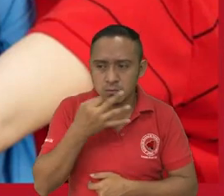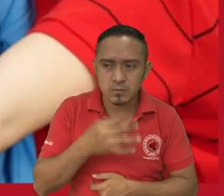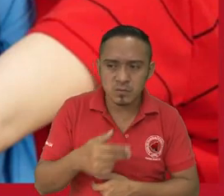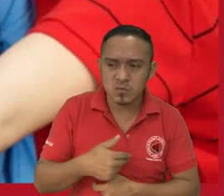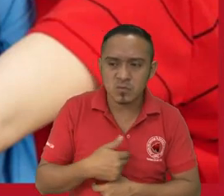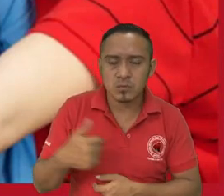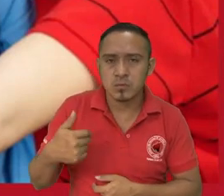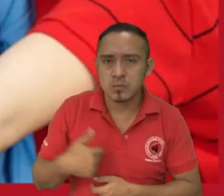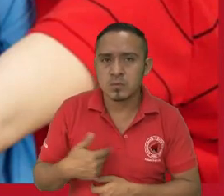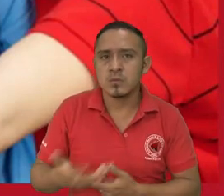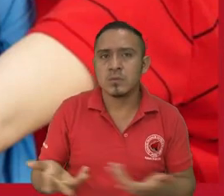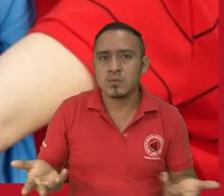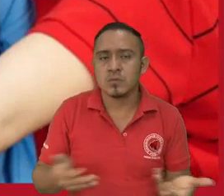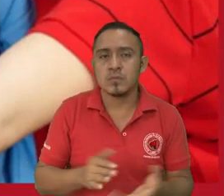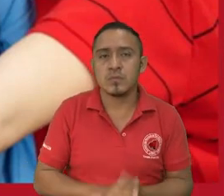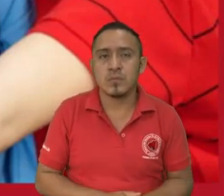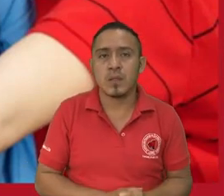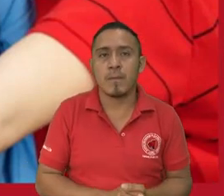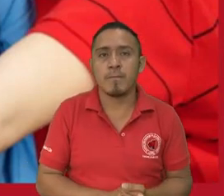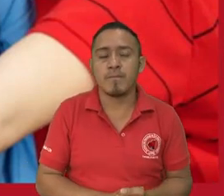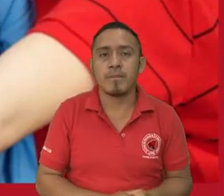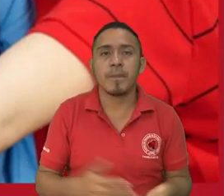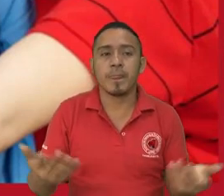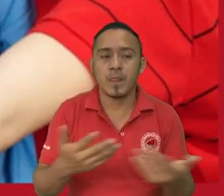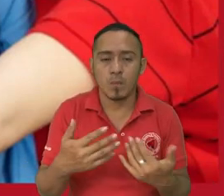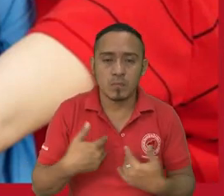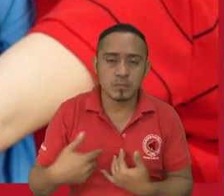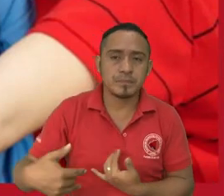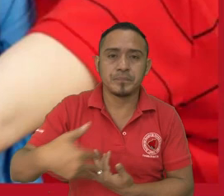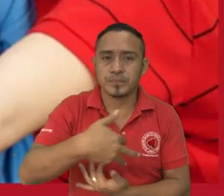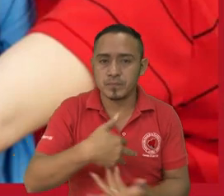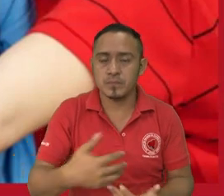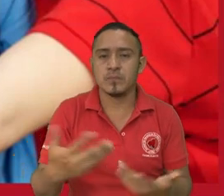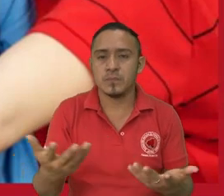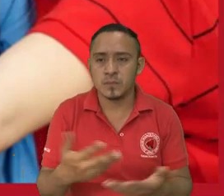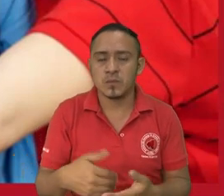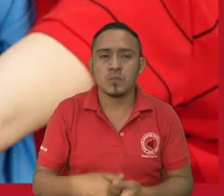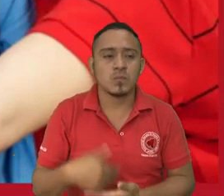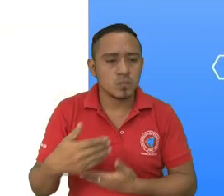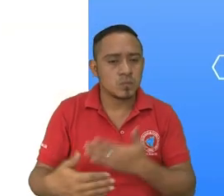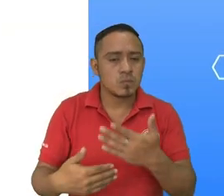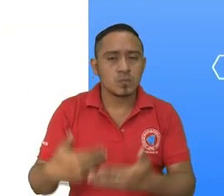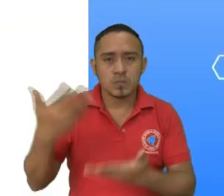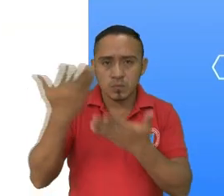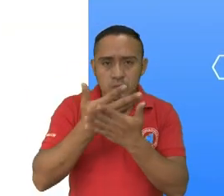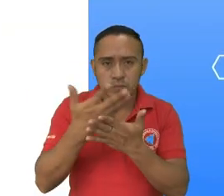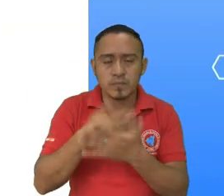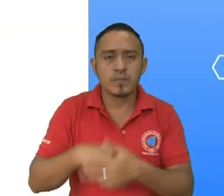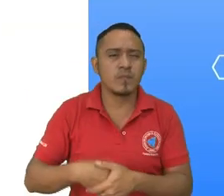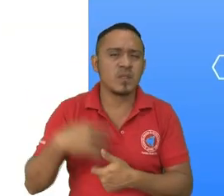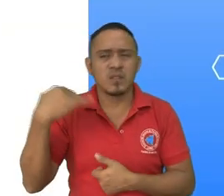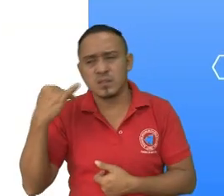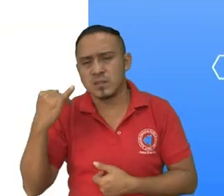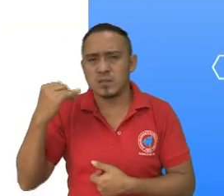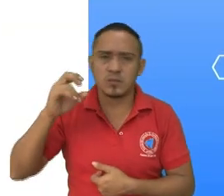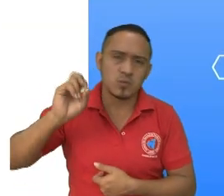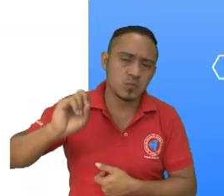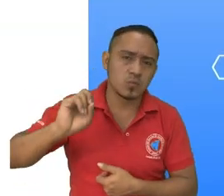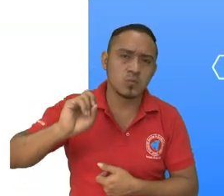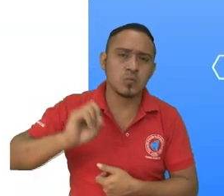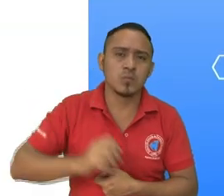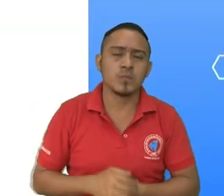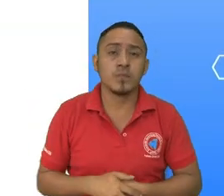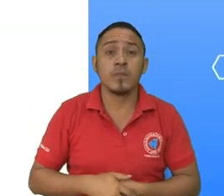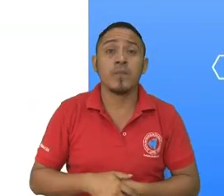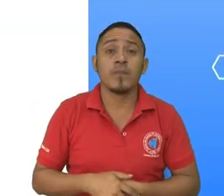está haciendo, cómo se está comportando, cómo ven los estudios, si hay problemas también